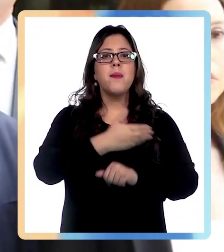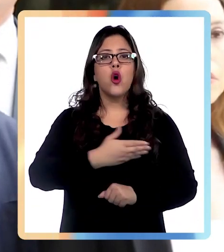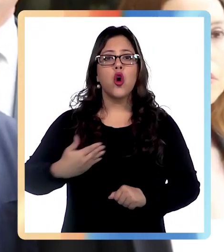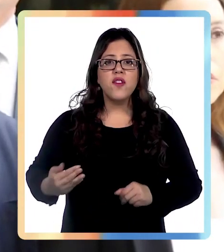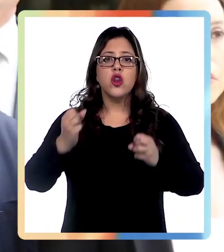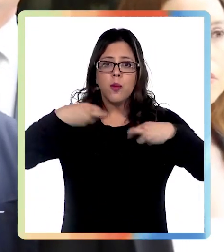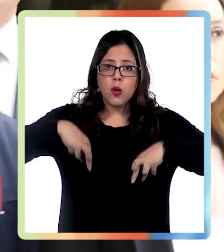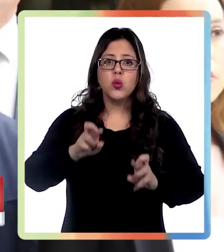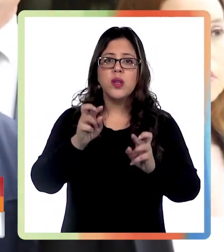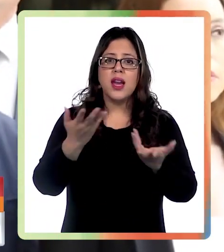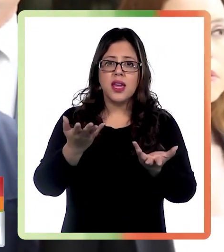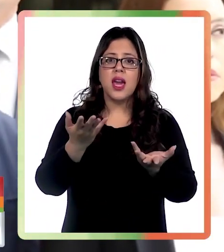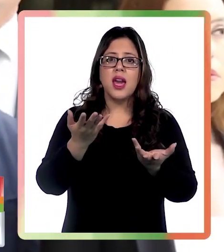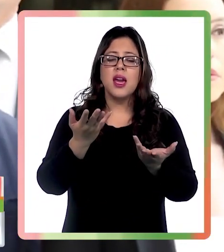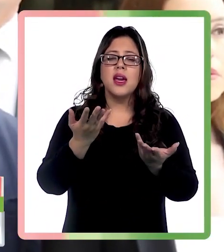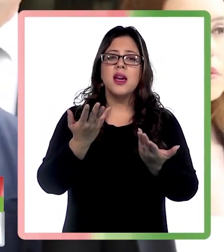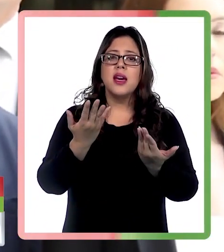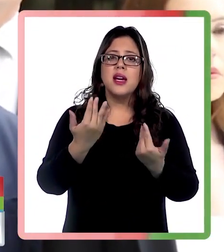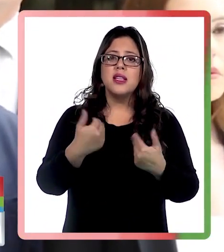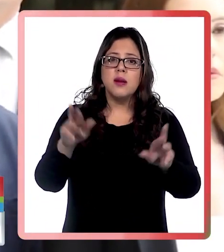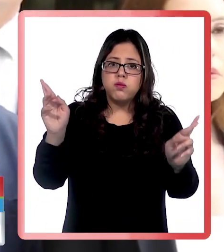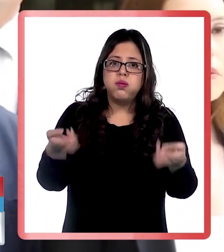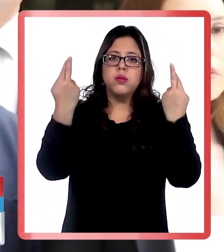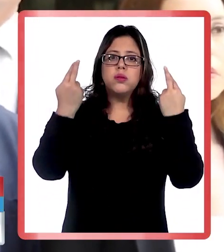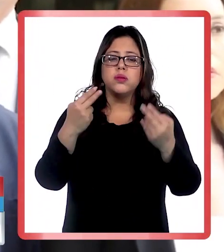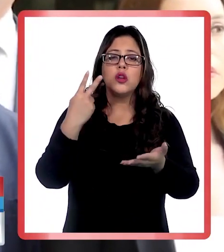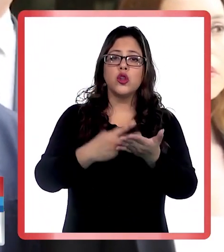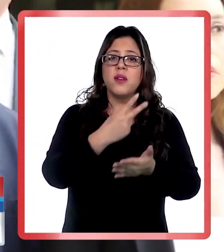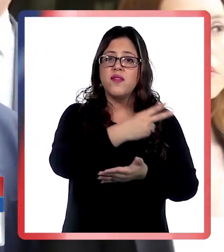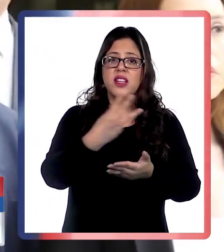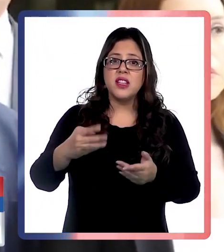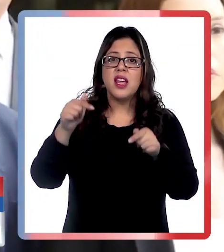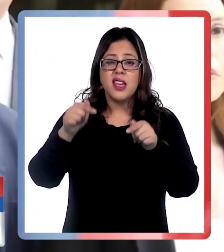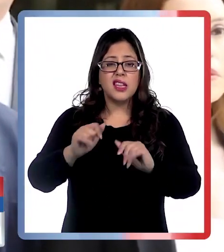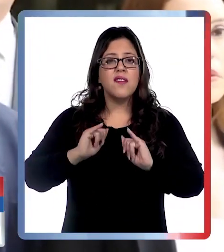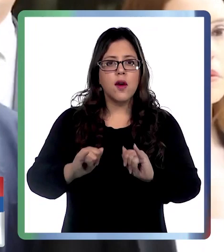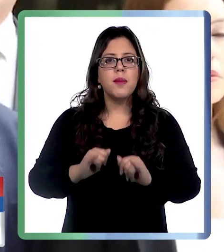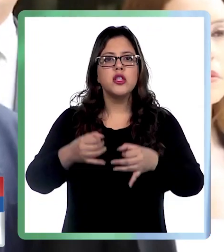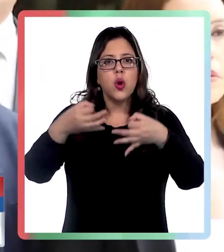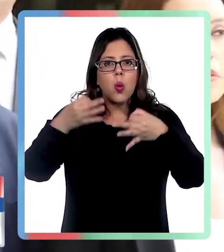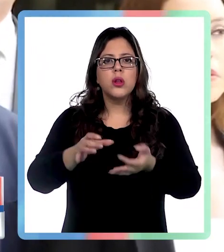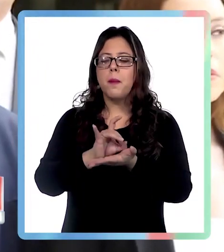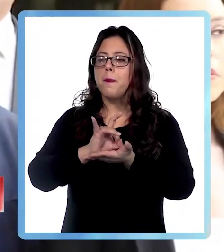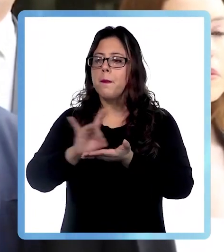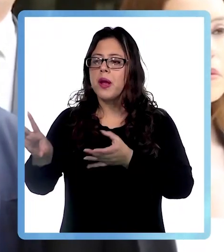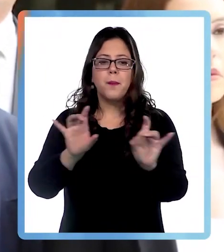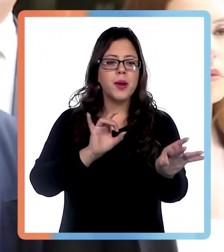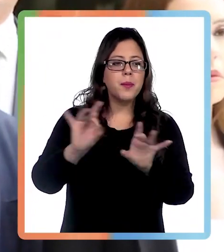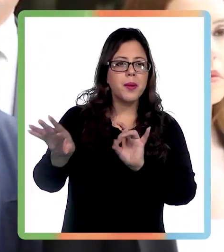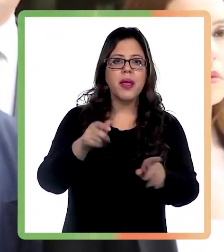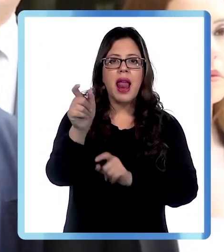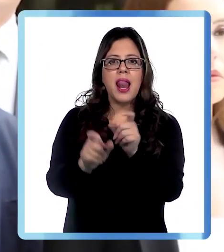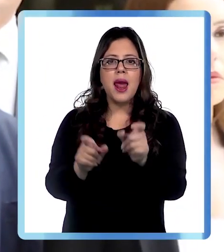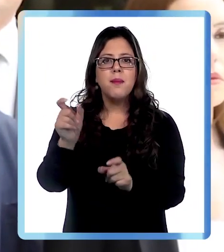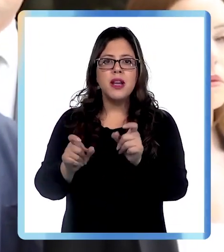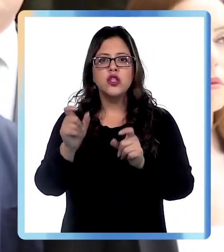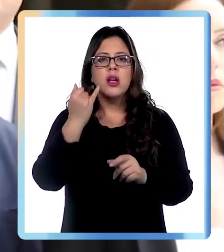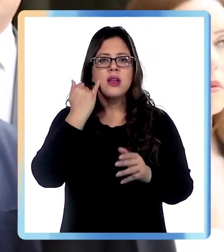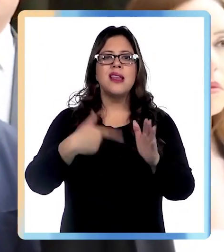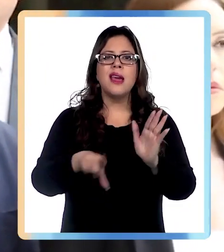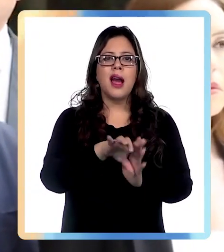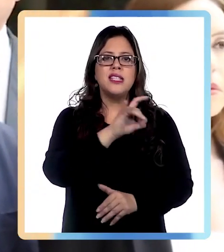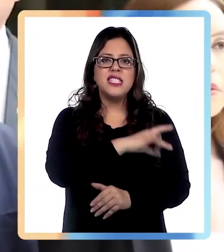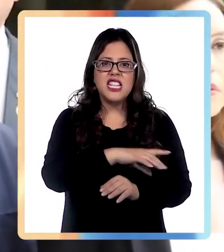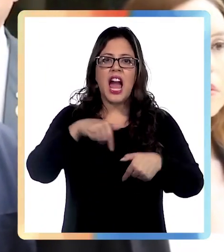mismo gobierno tiene una oportunidad de reivindicarse y a fines del 2023 que la noticia sea que expulsaron a aquellas personas que están